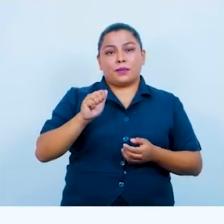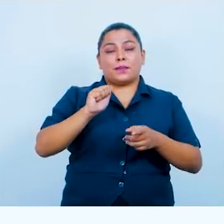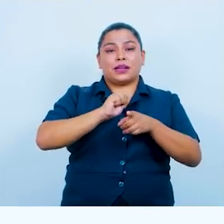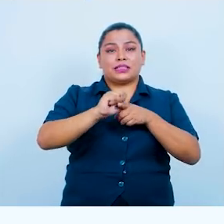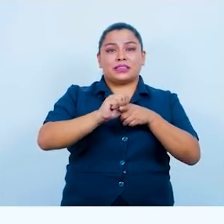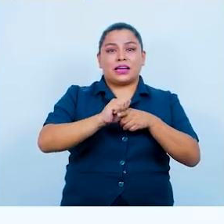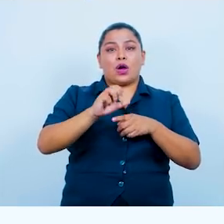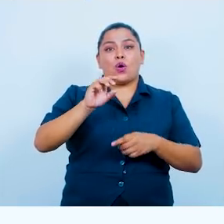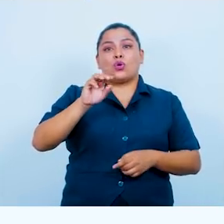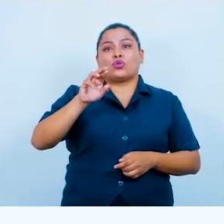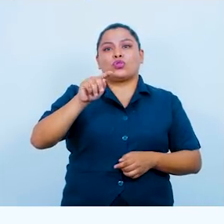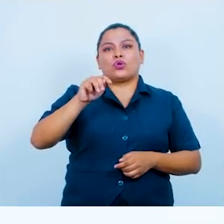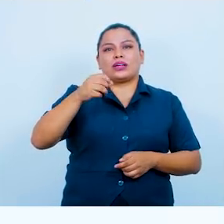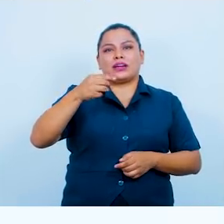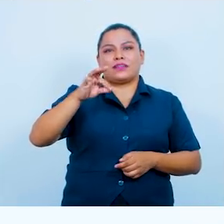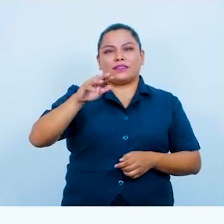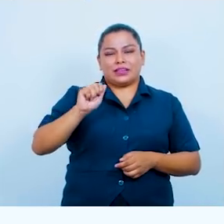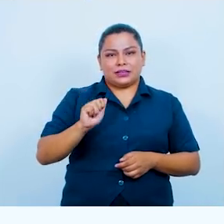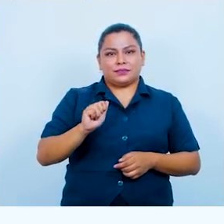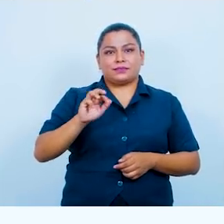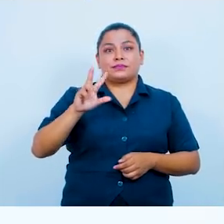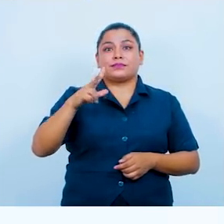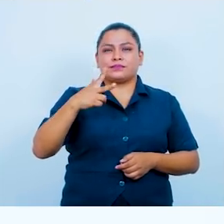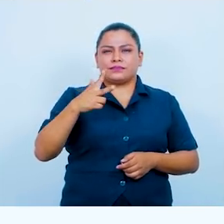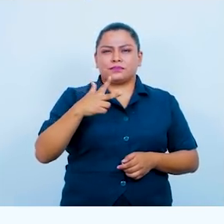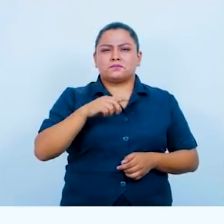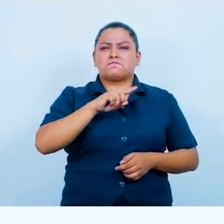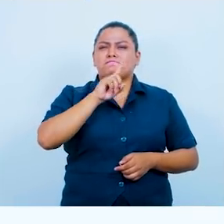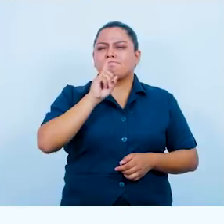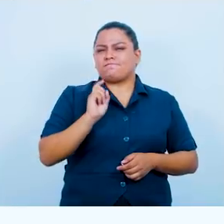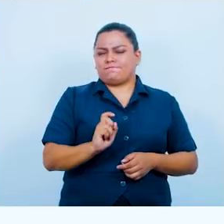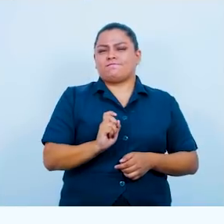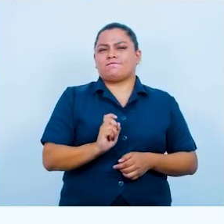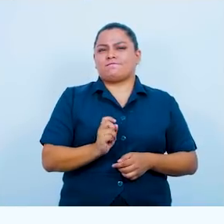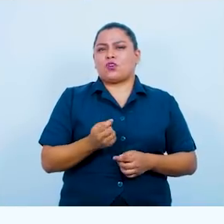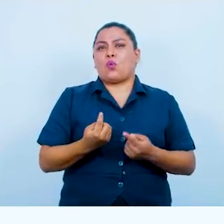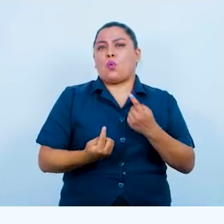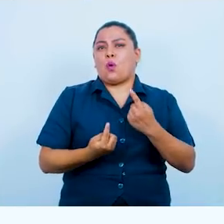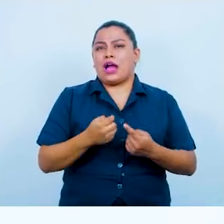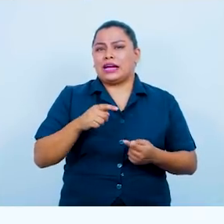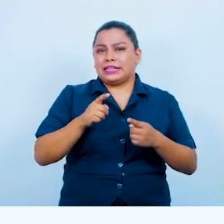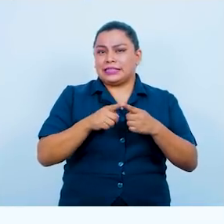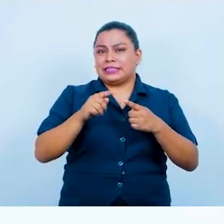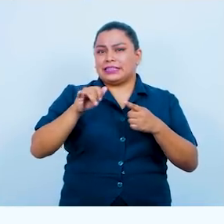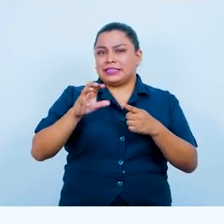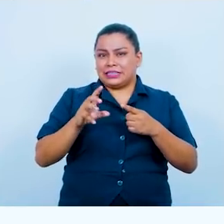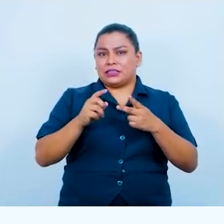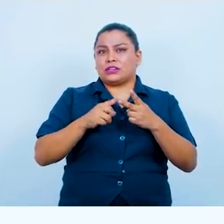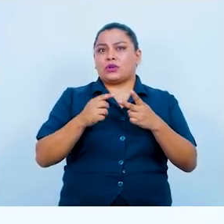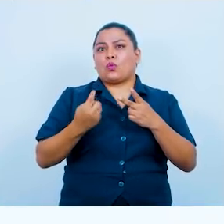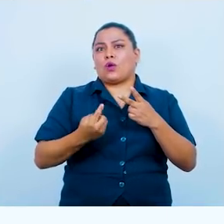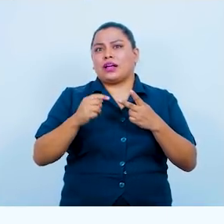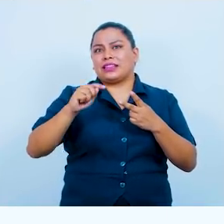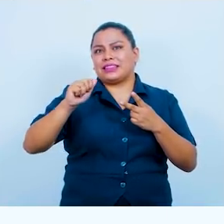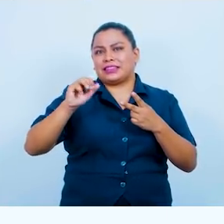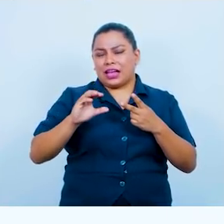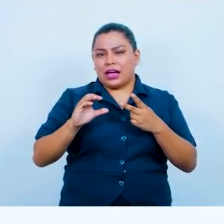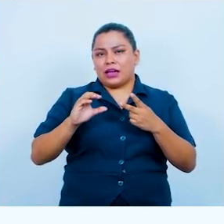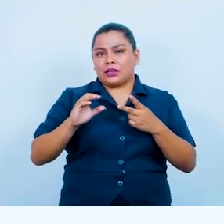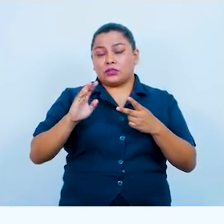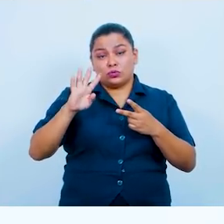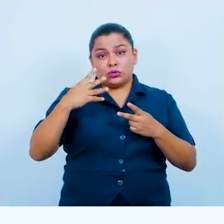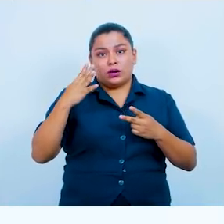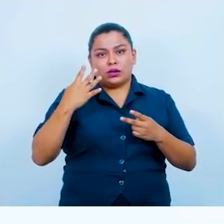mails. Tercero, ahora nos preguntamos, ¿cuáles son TIC y cuáles son TAC?